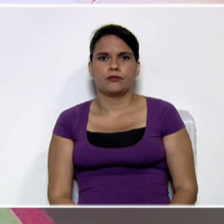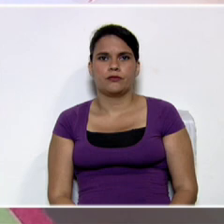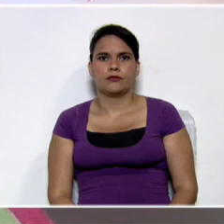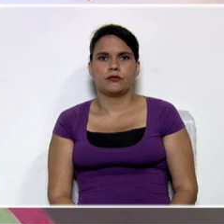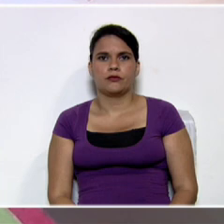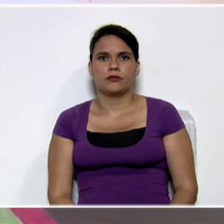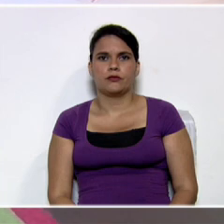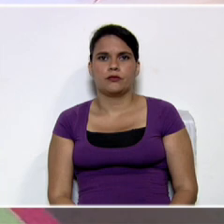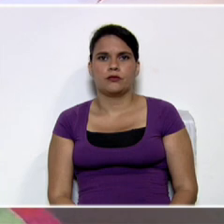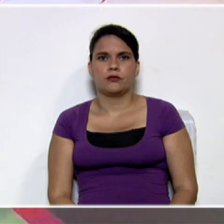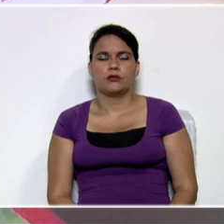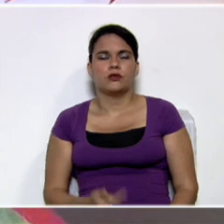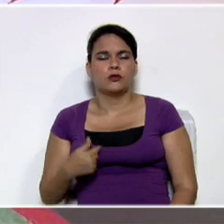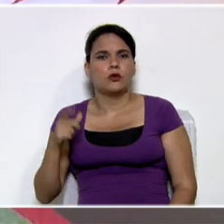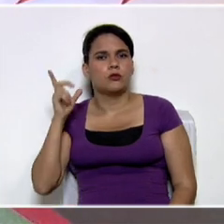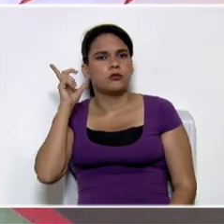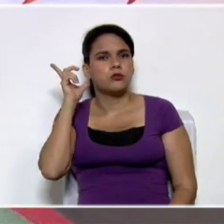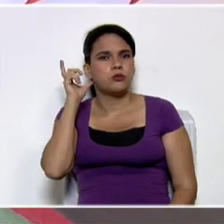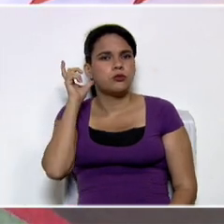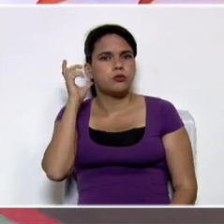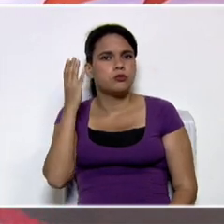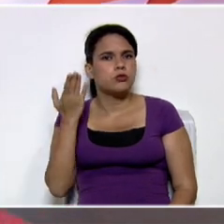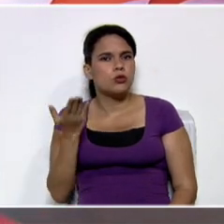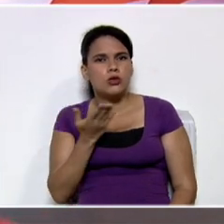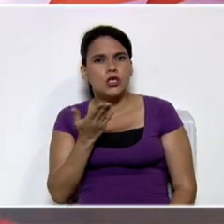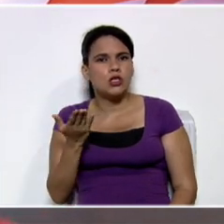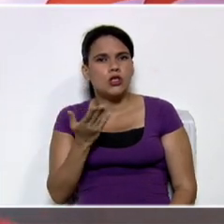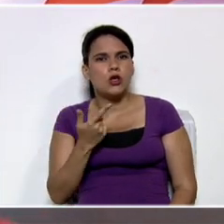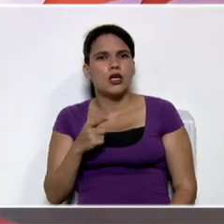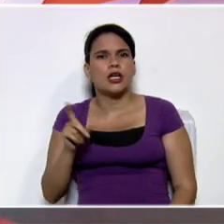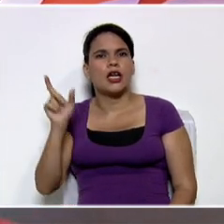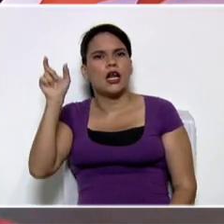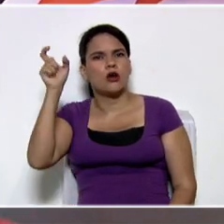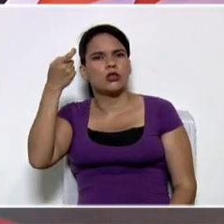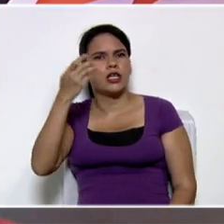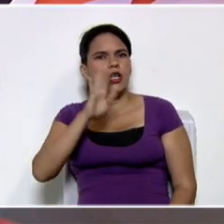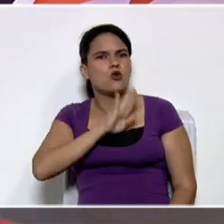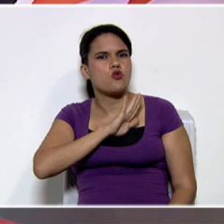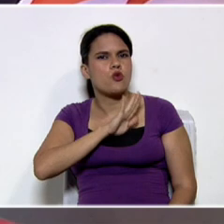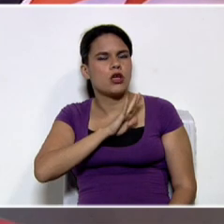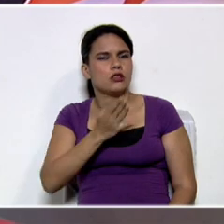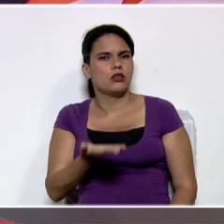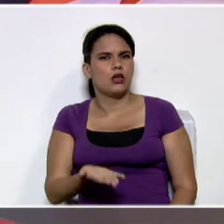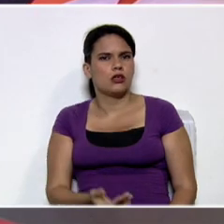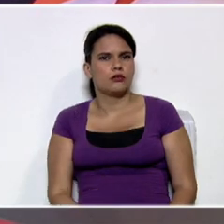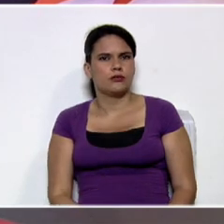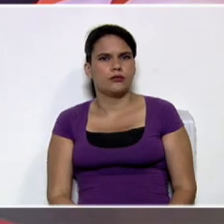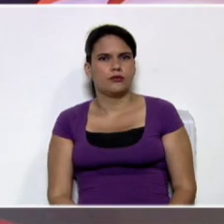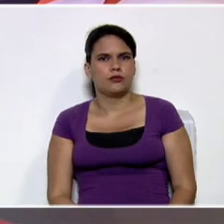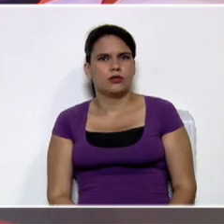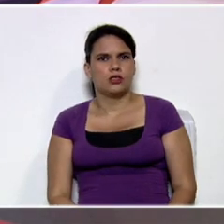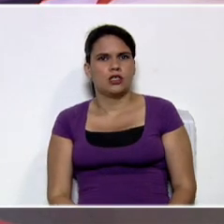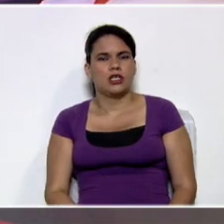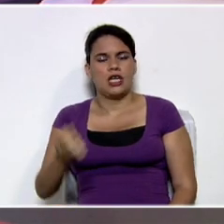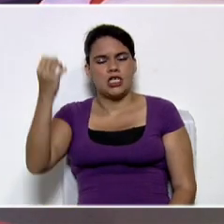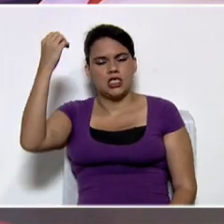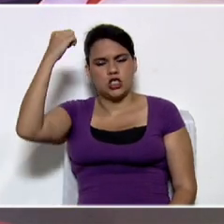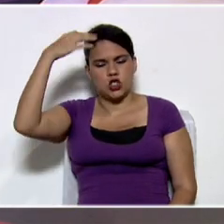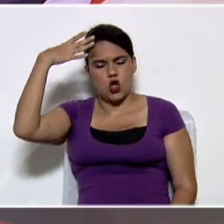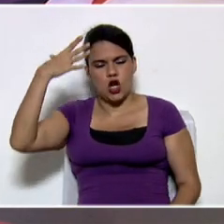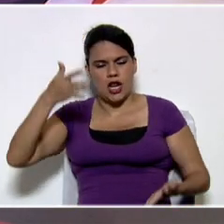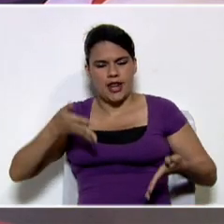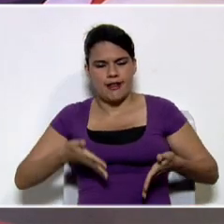Hay algo que también hemos venido escuchando y es que la Guyana es nuestra, el Esequibo es nuestro, que el sol nace por el